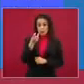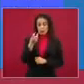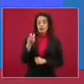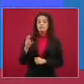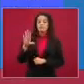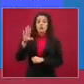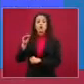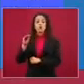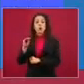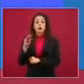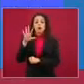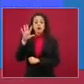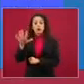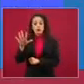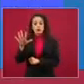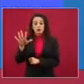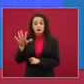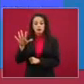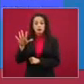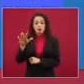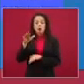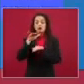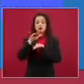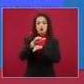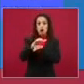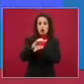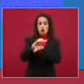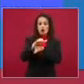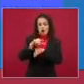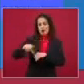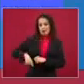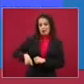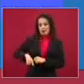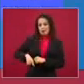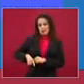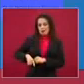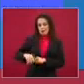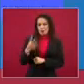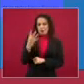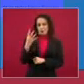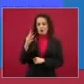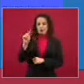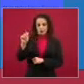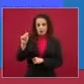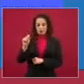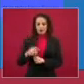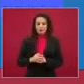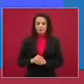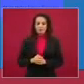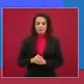De esos, 95 sobre 4T. O